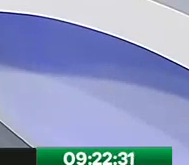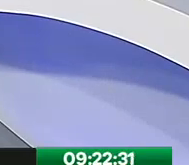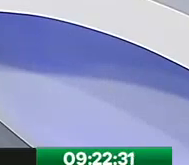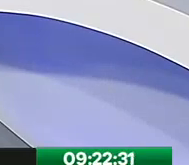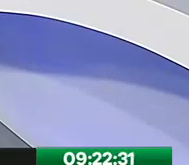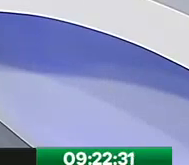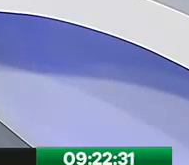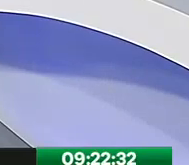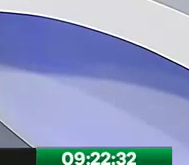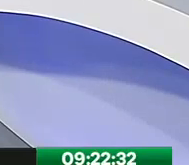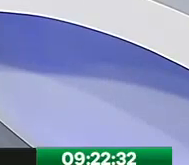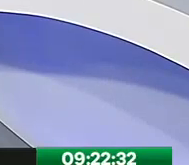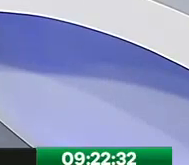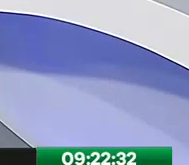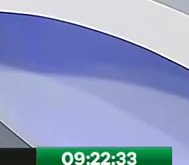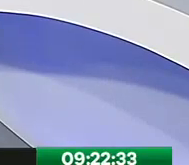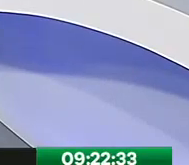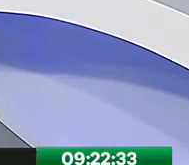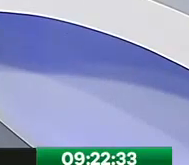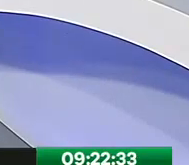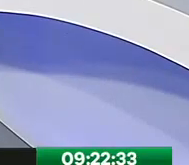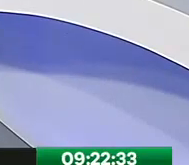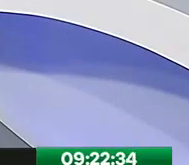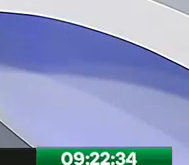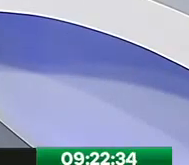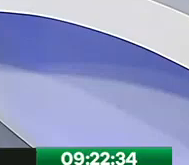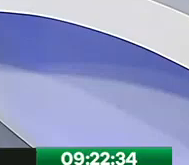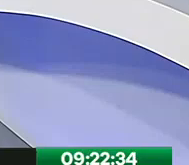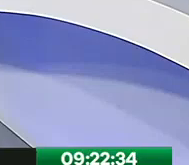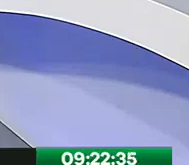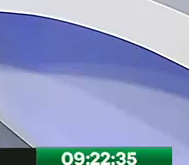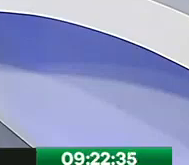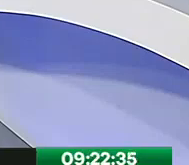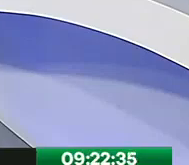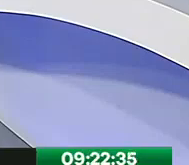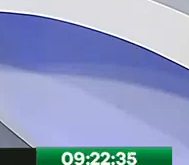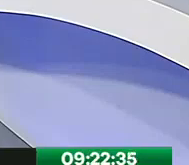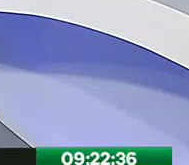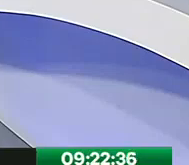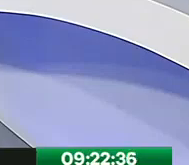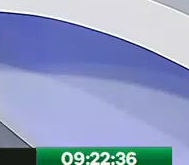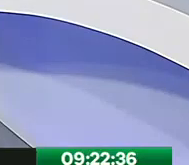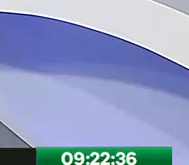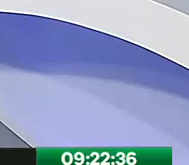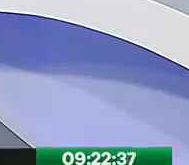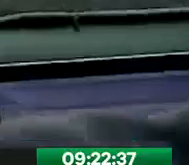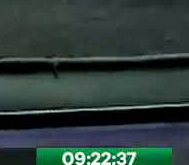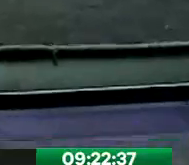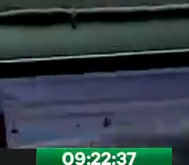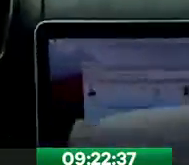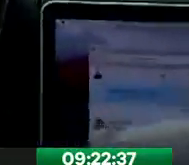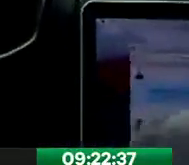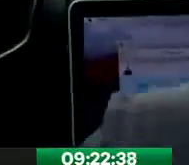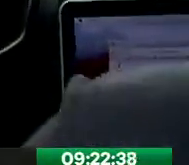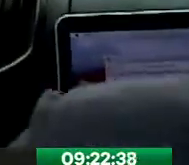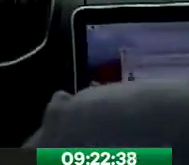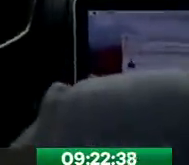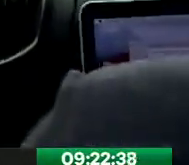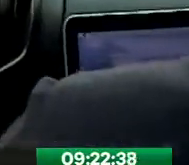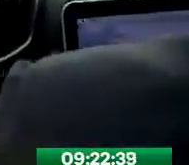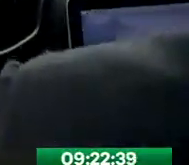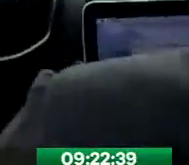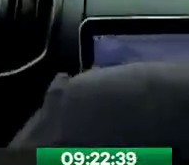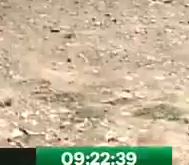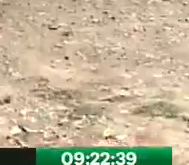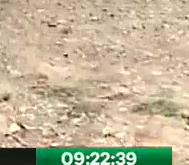Policía Nacional sobre este crimen es el ajuste de cuentas, por supuesto robo. Siete casquillos se